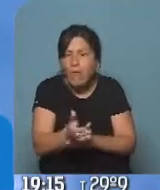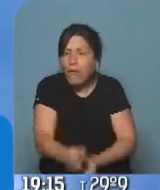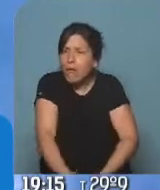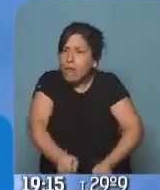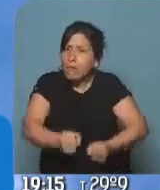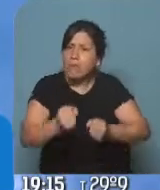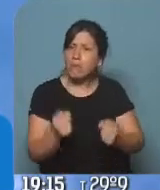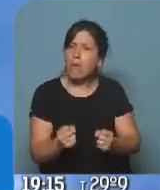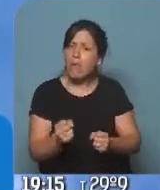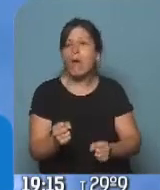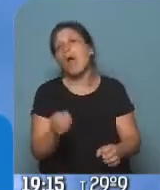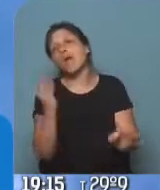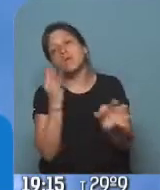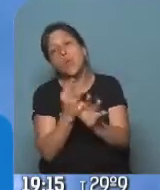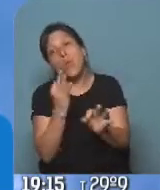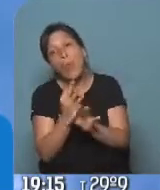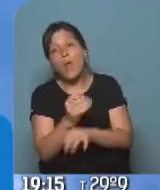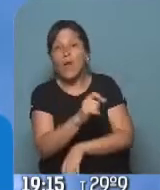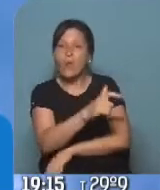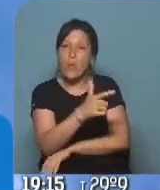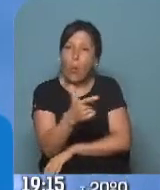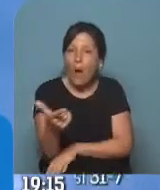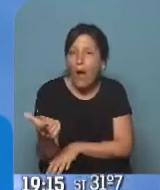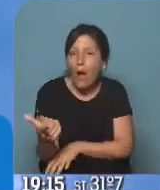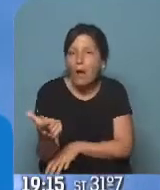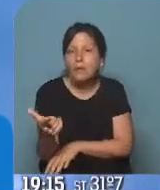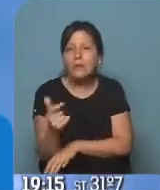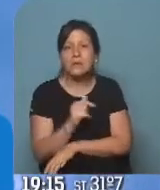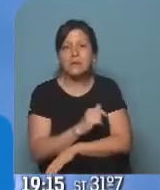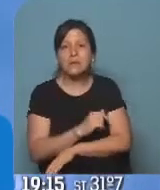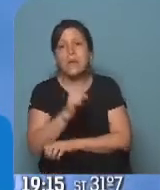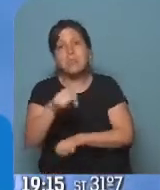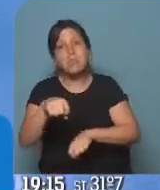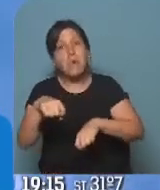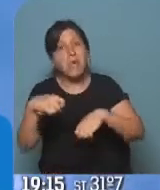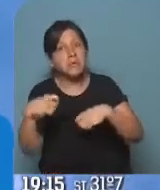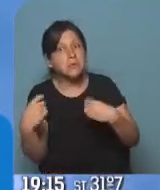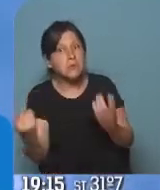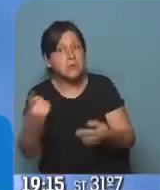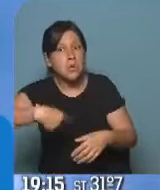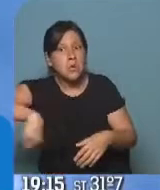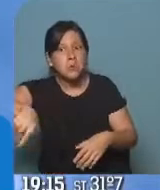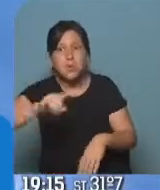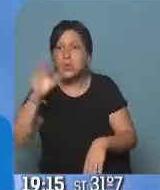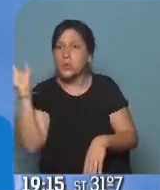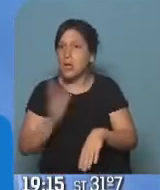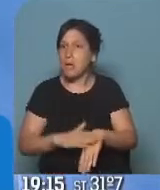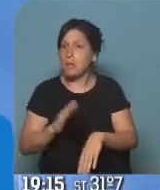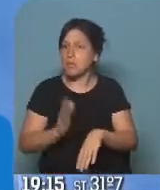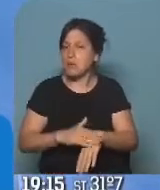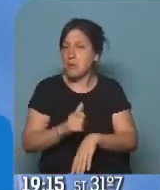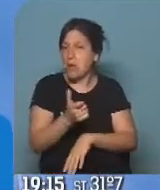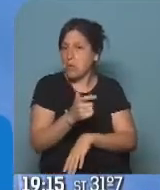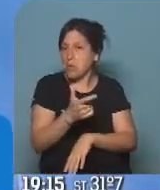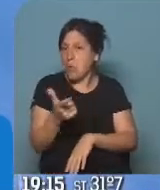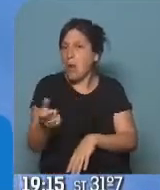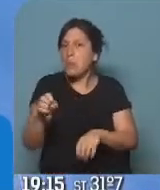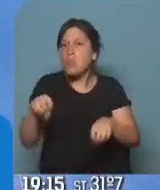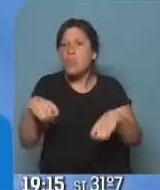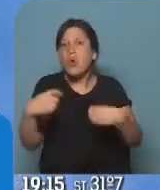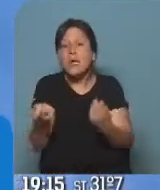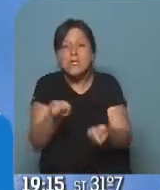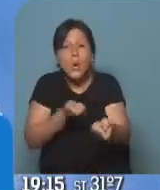tienen escuelas y que no tienen a cargo docentes, que por lo tanto las negociaciones